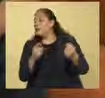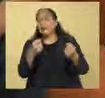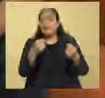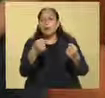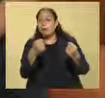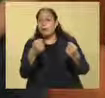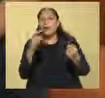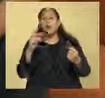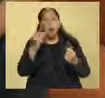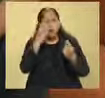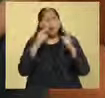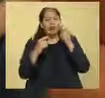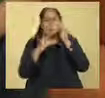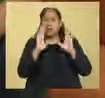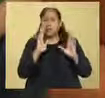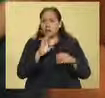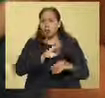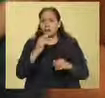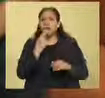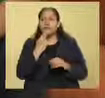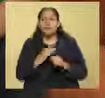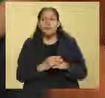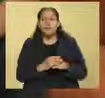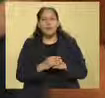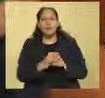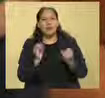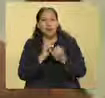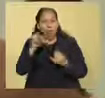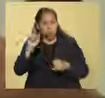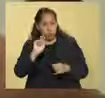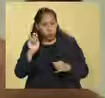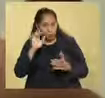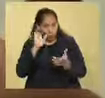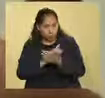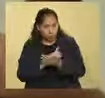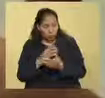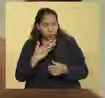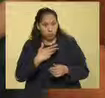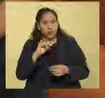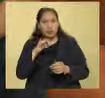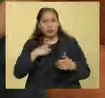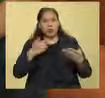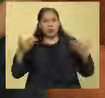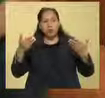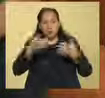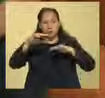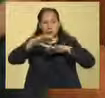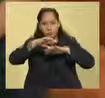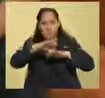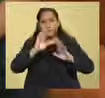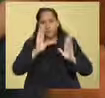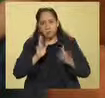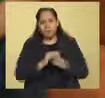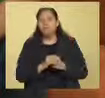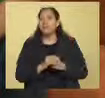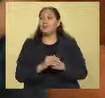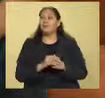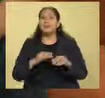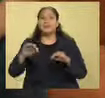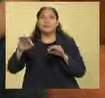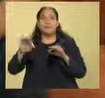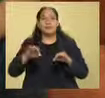exacto oye por último nada más tú tienes pareja si tengo pareja que esté comprometido así dantzan que